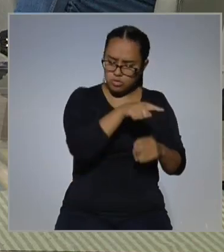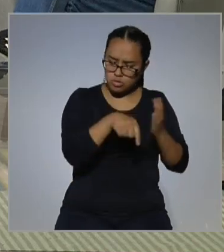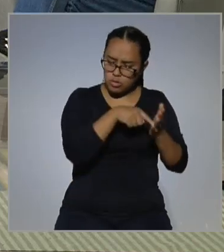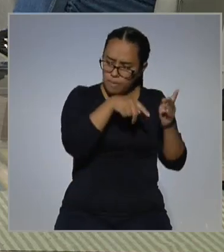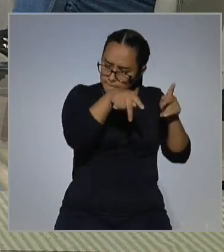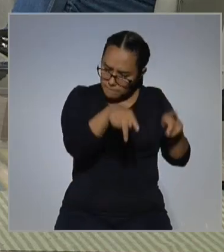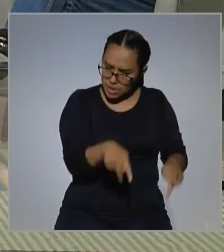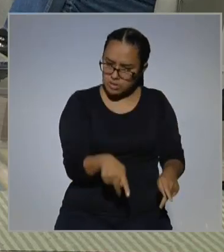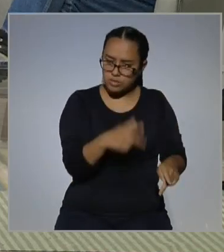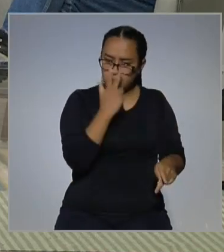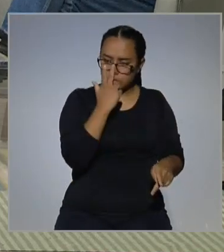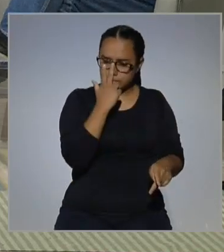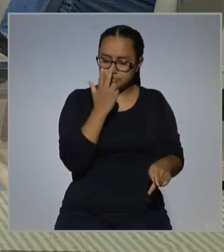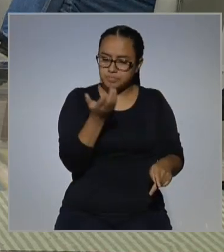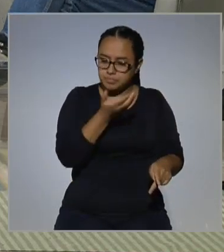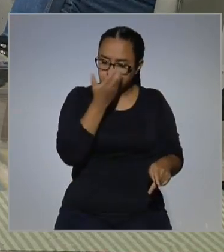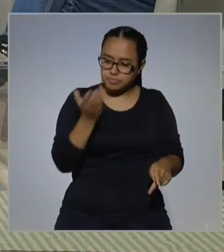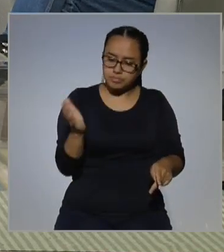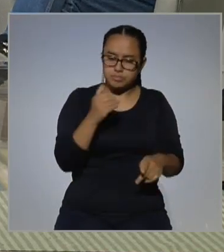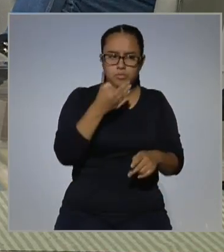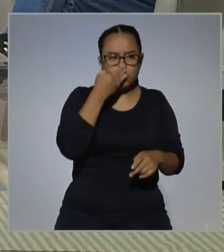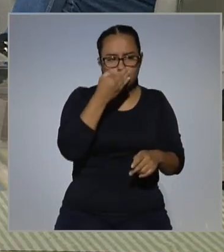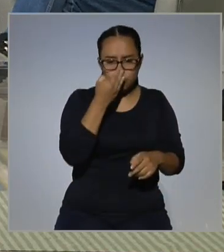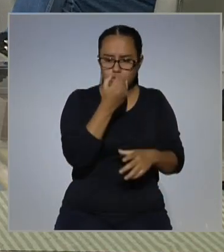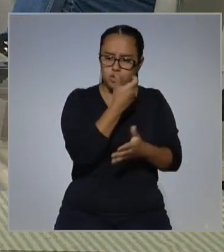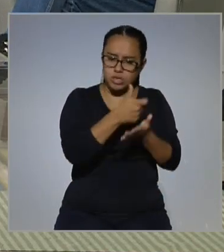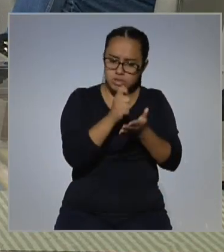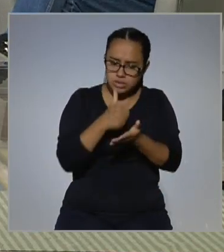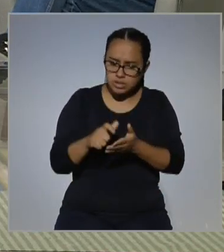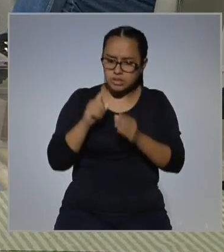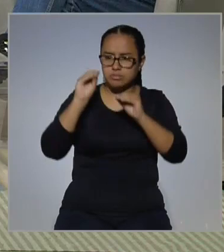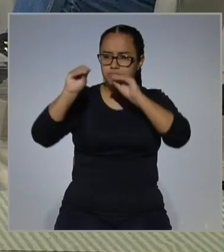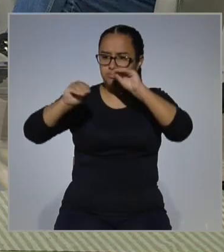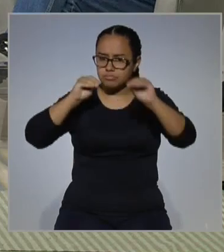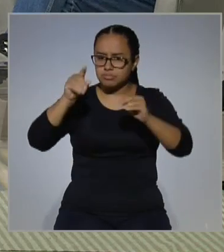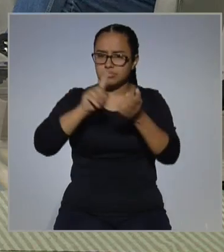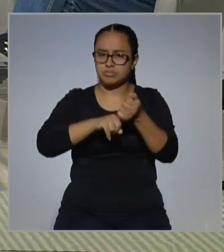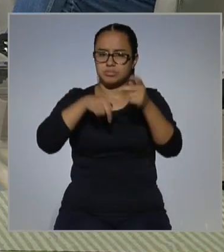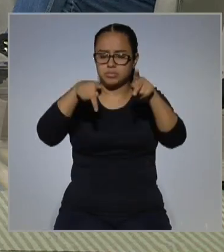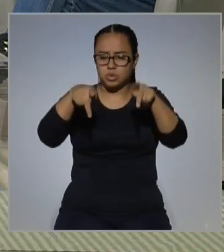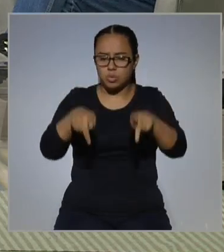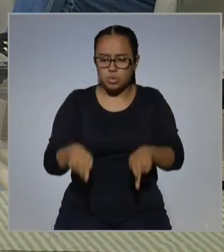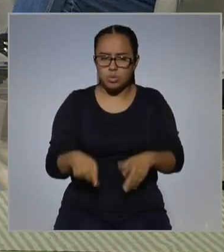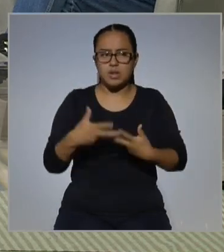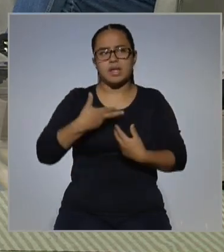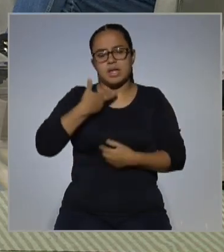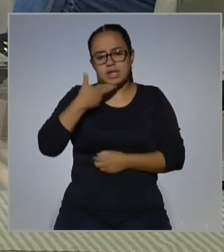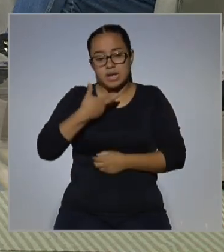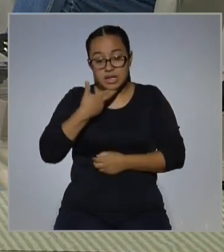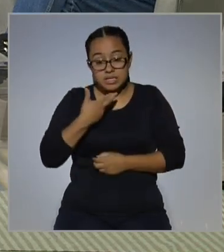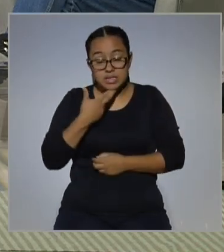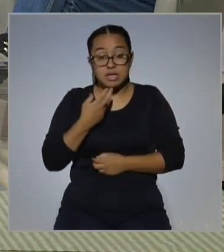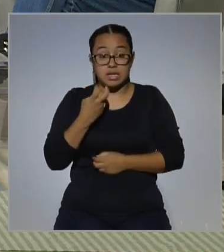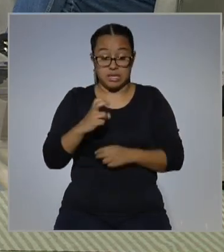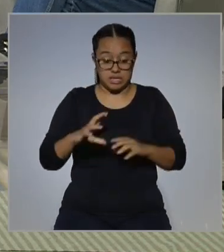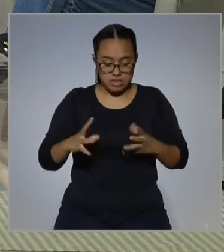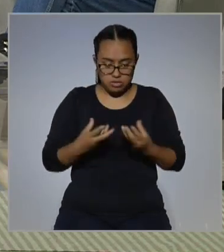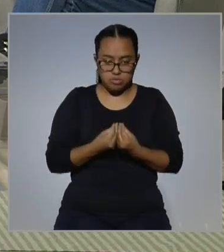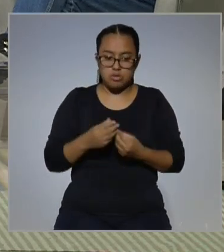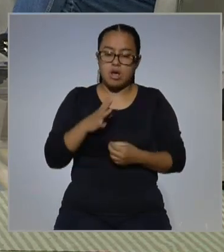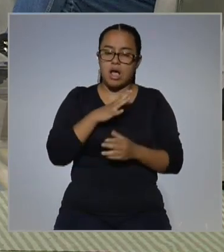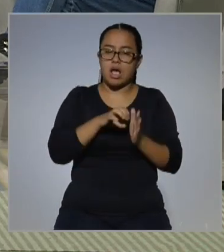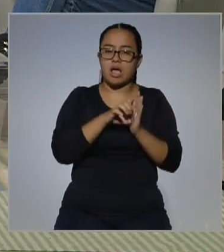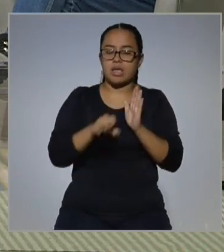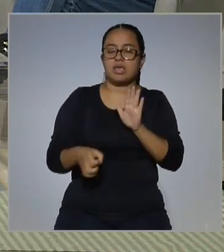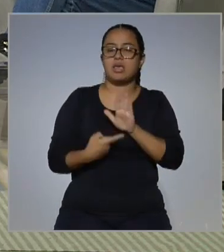haces esta tradición de ir a comprar tus flores, de adornar la tumba, de rezar. Todo eso lo hemos recibido del